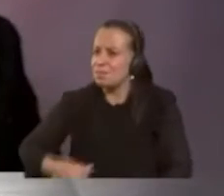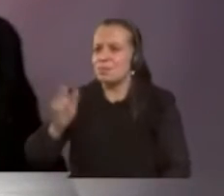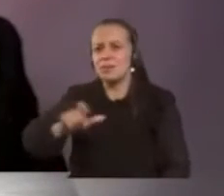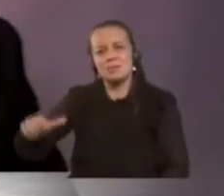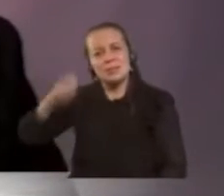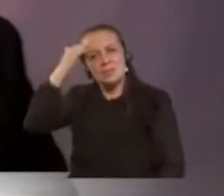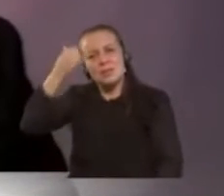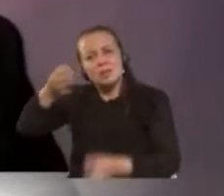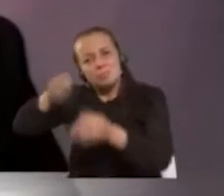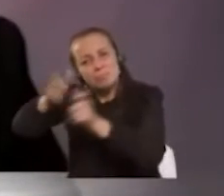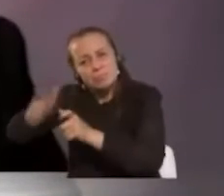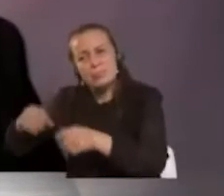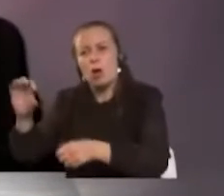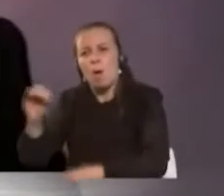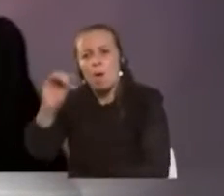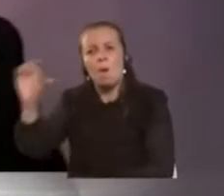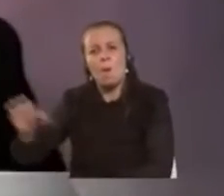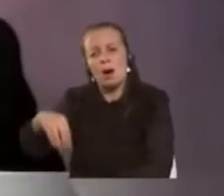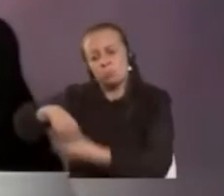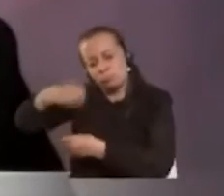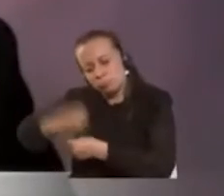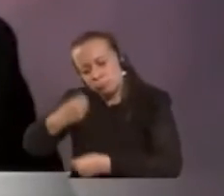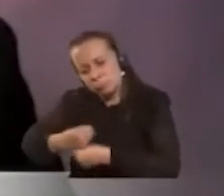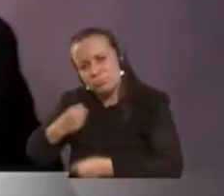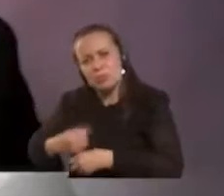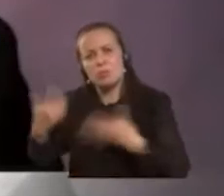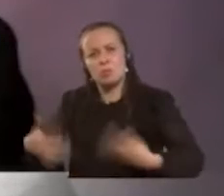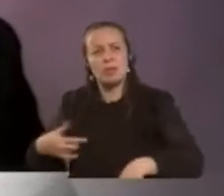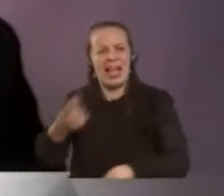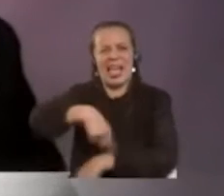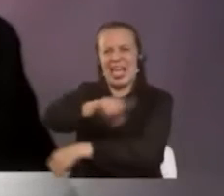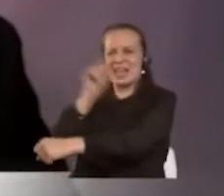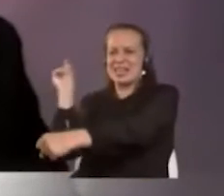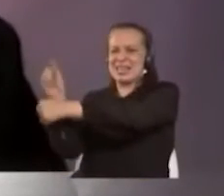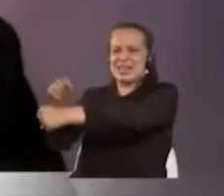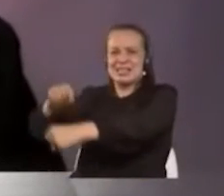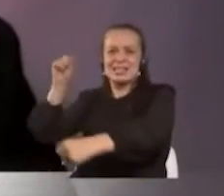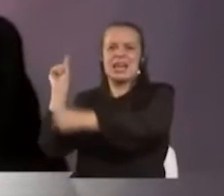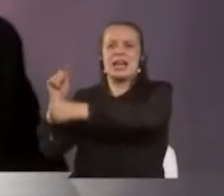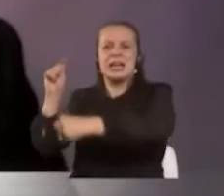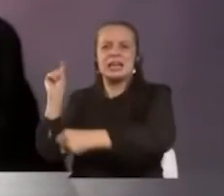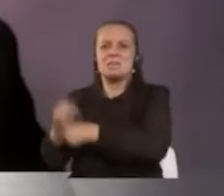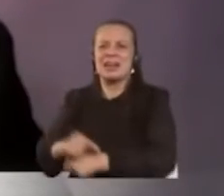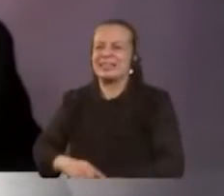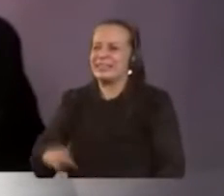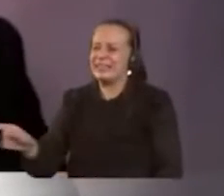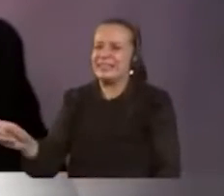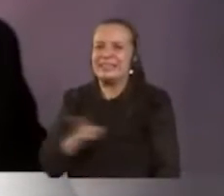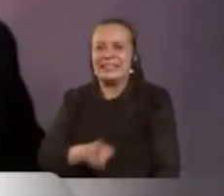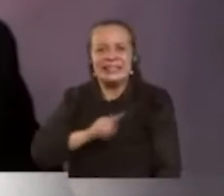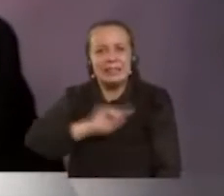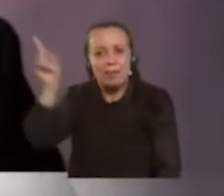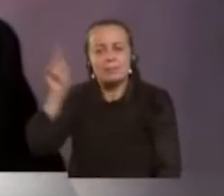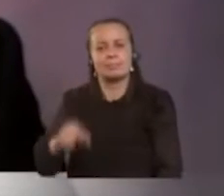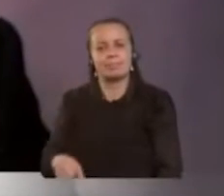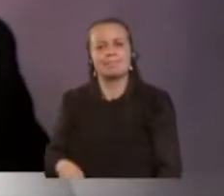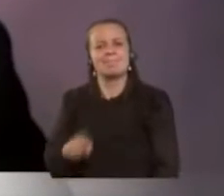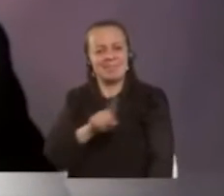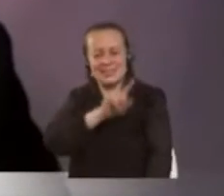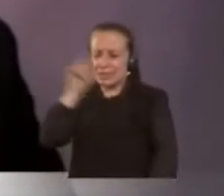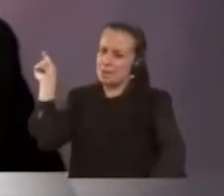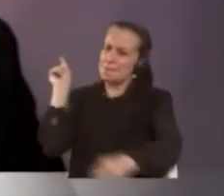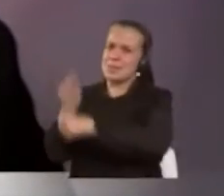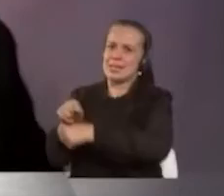trabajadores honradas que se desprecian y se maltratan aquí en un tono absolutamente infame e inaceptable. Infame